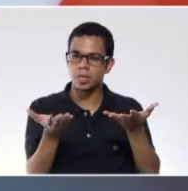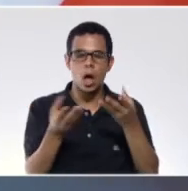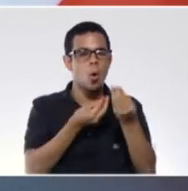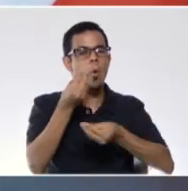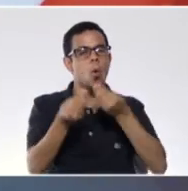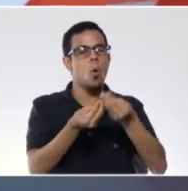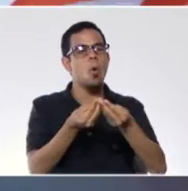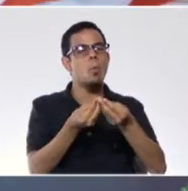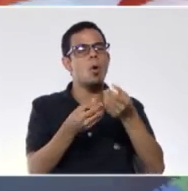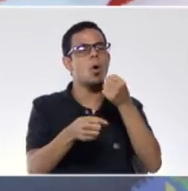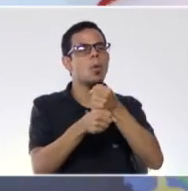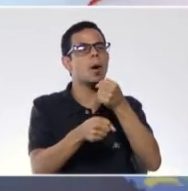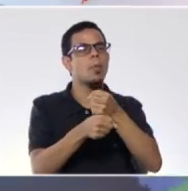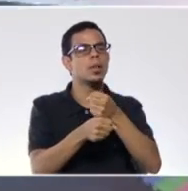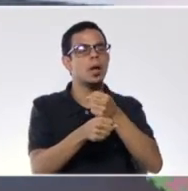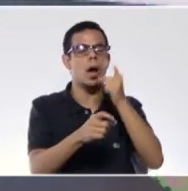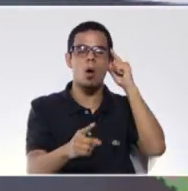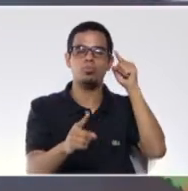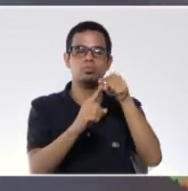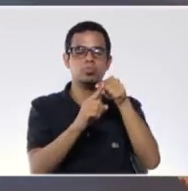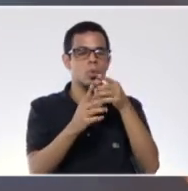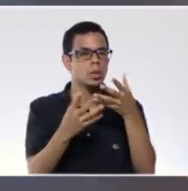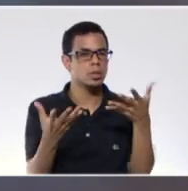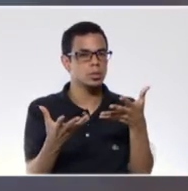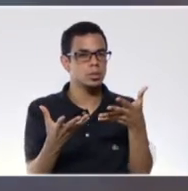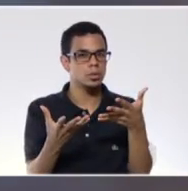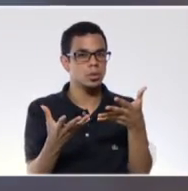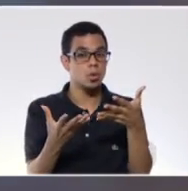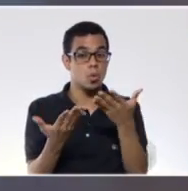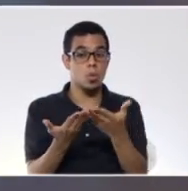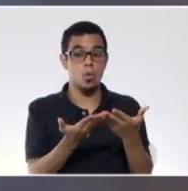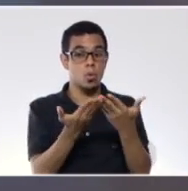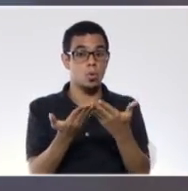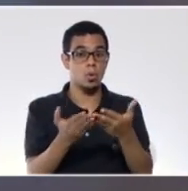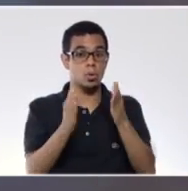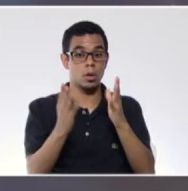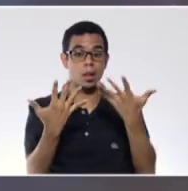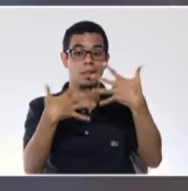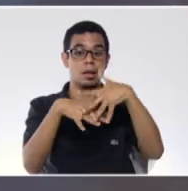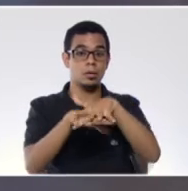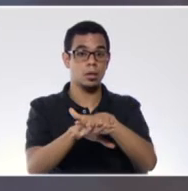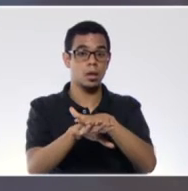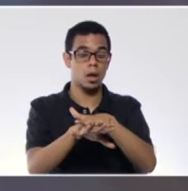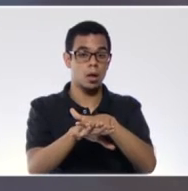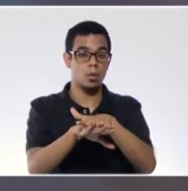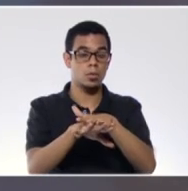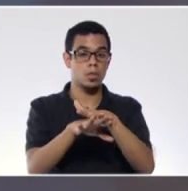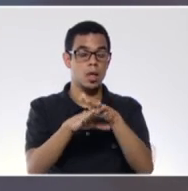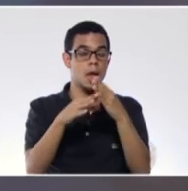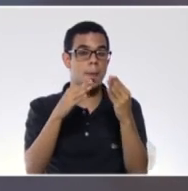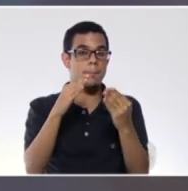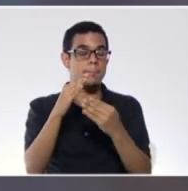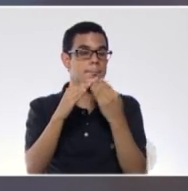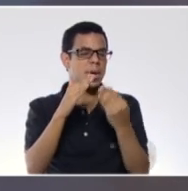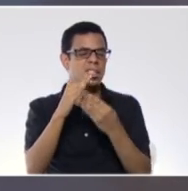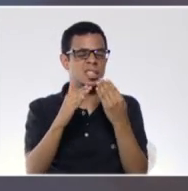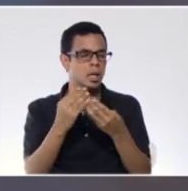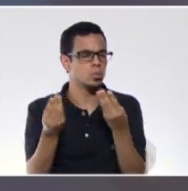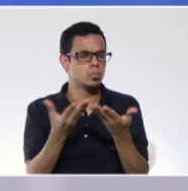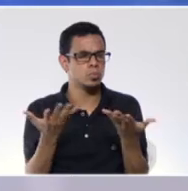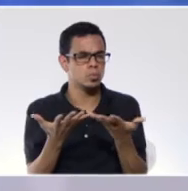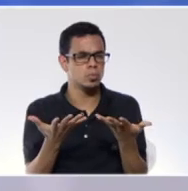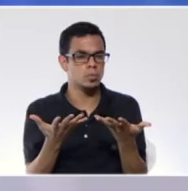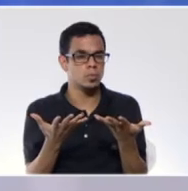teórico práctico o este referente teórico práctico con los estudiantes que están integrados en el nivel de educación media?